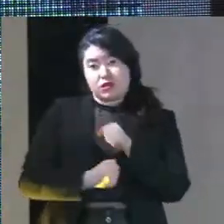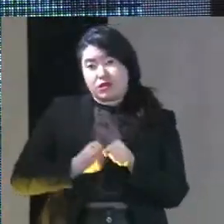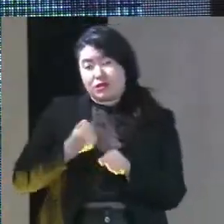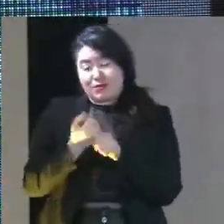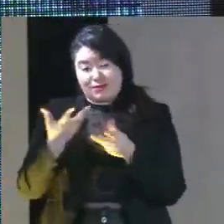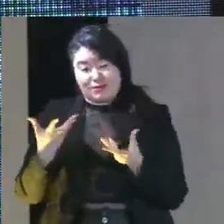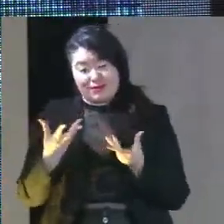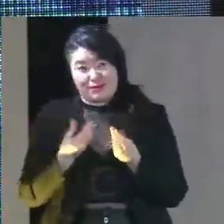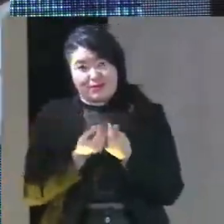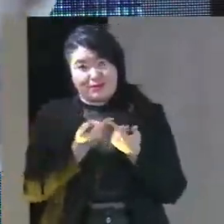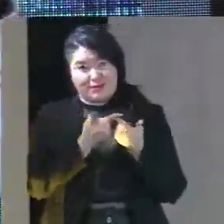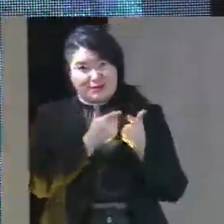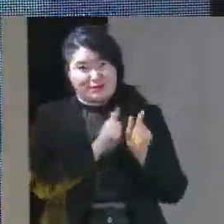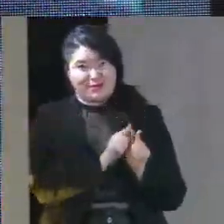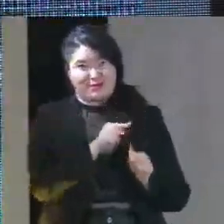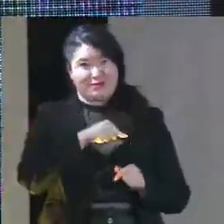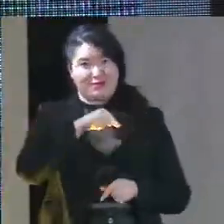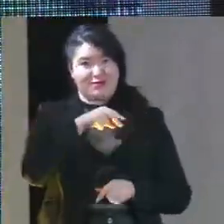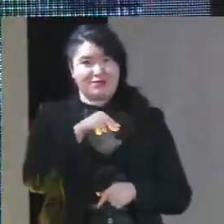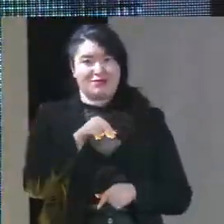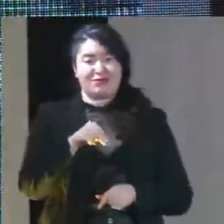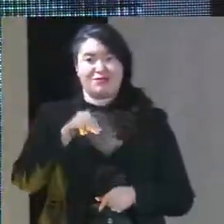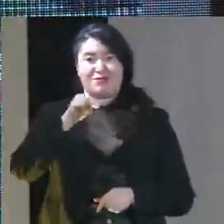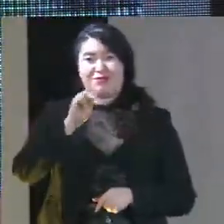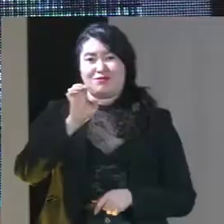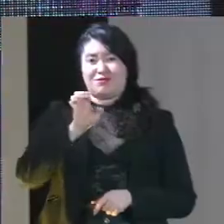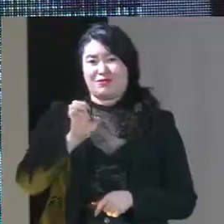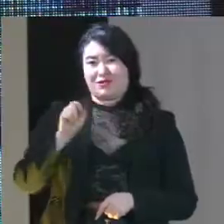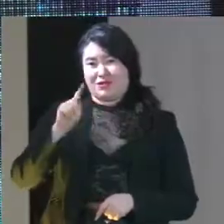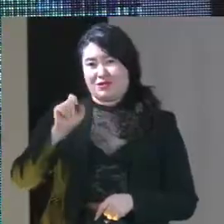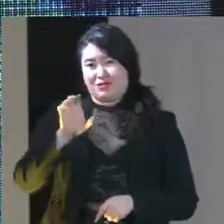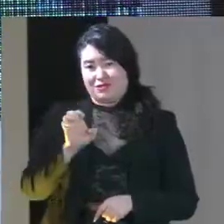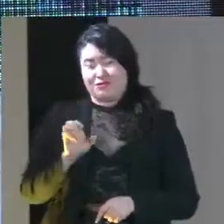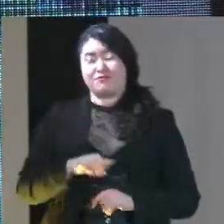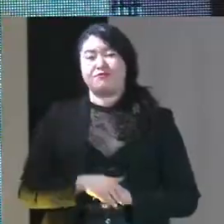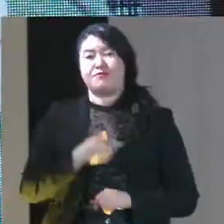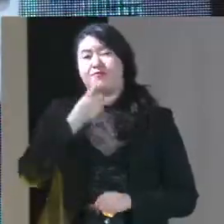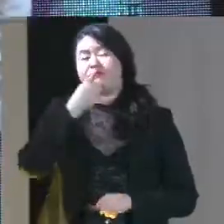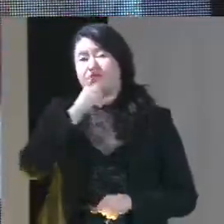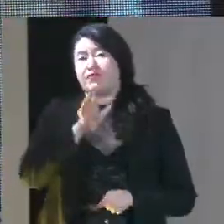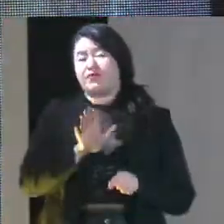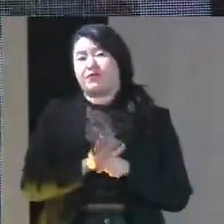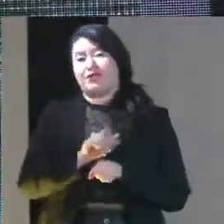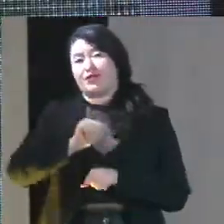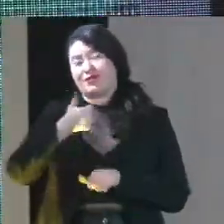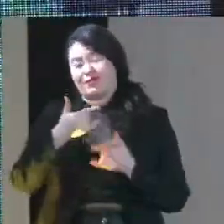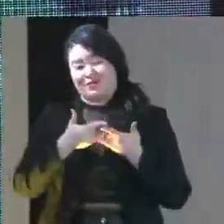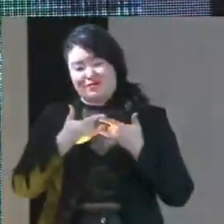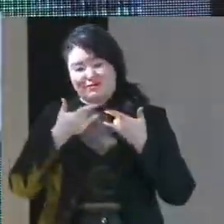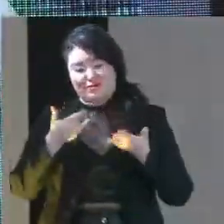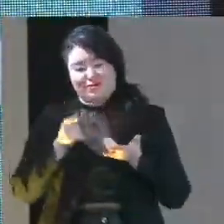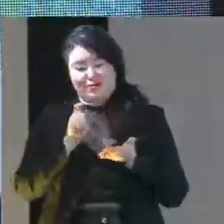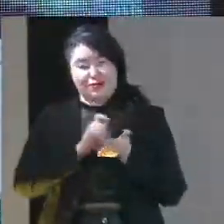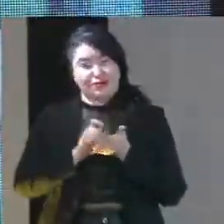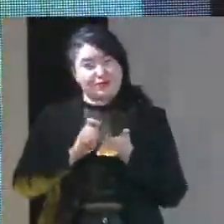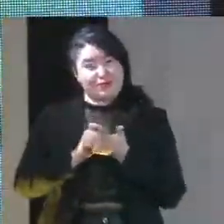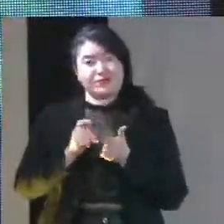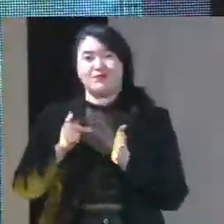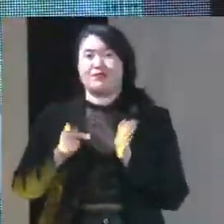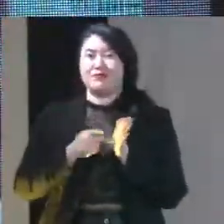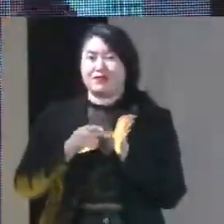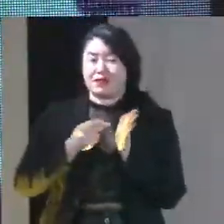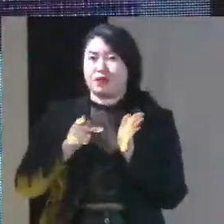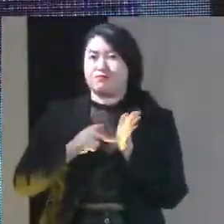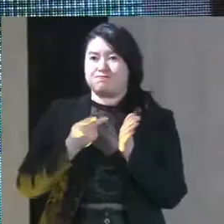junto con estos pueblos nómadas del norte y del noroeste del país. Dice, escribe Álvar Núñez de Cabeza de Vaca, en otro libro que hay que leer y otro libro que hay que reeditar